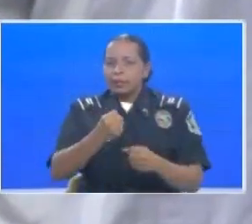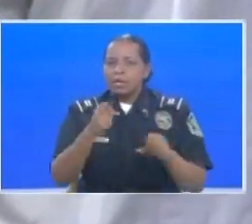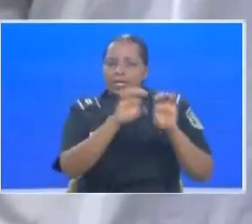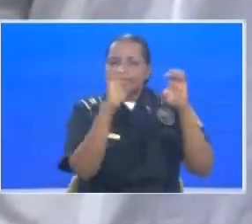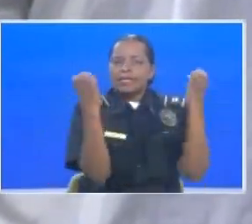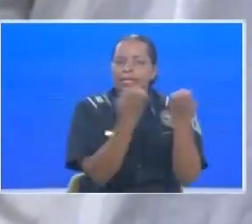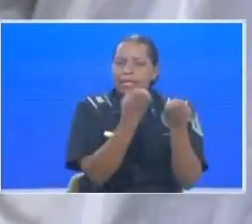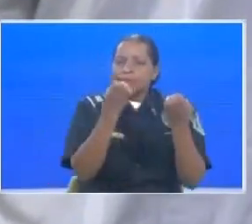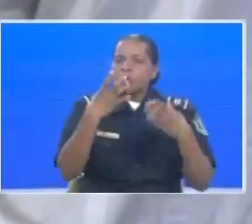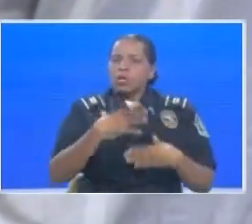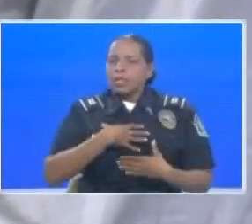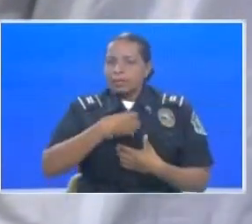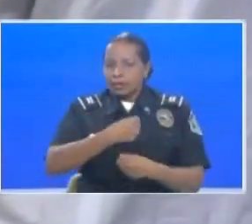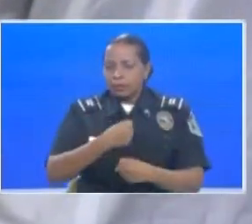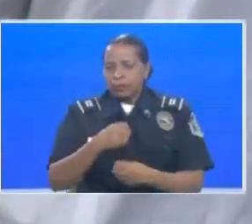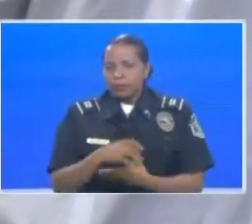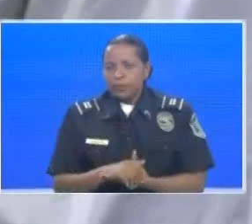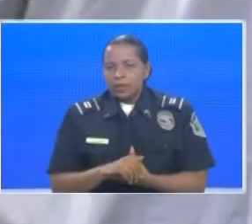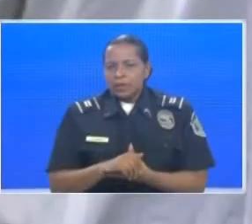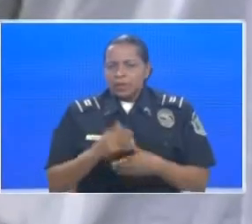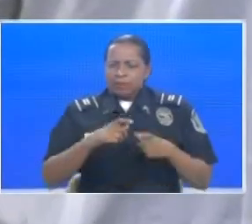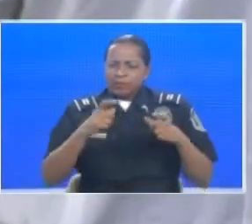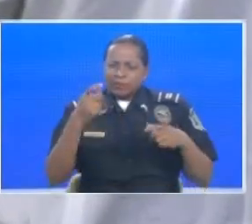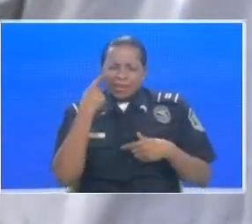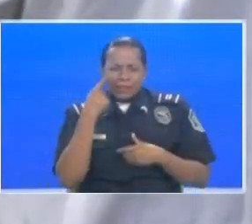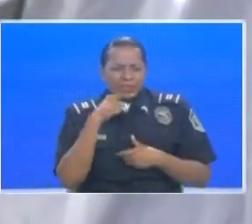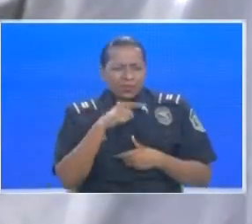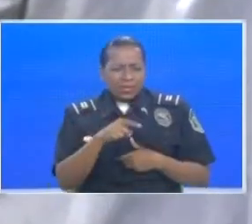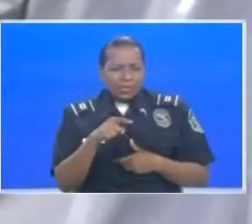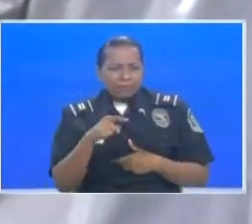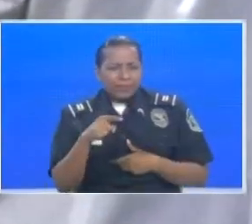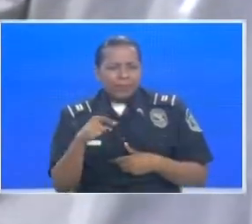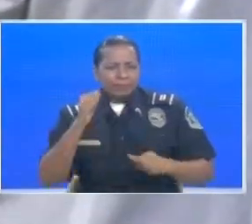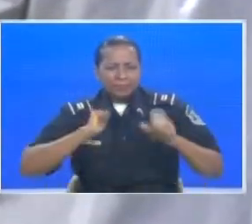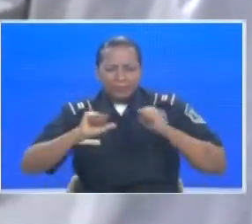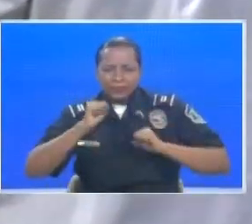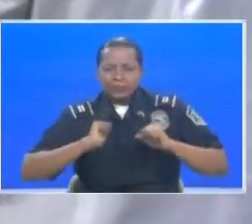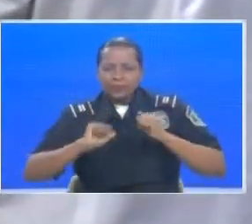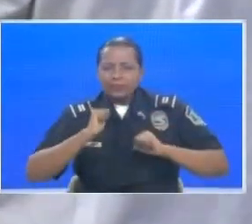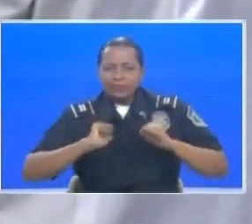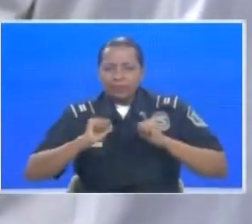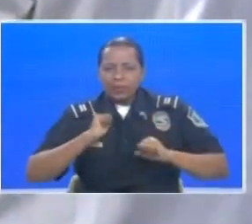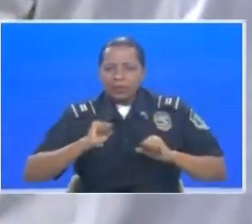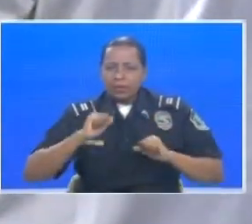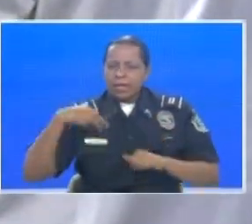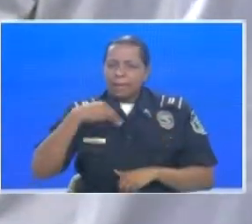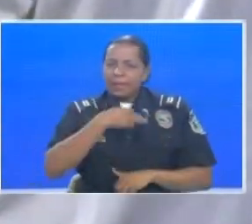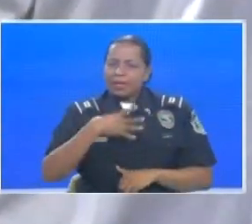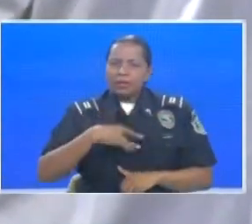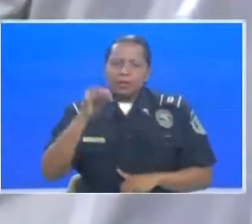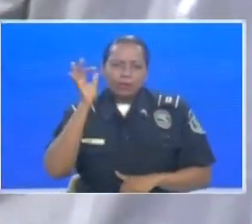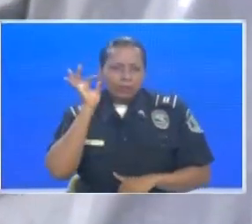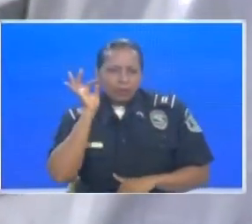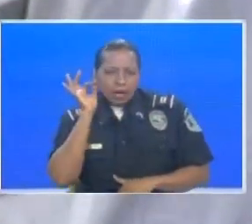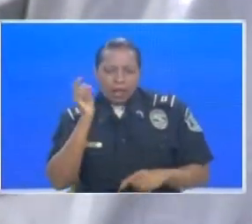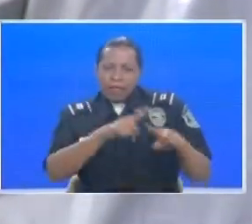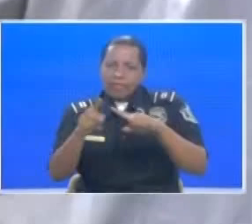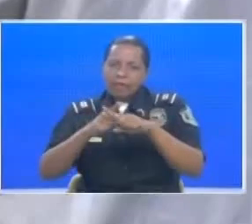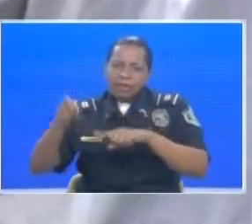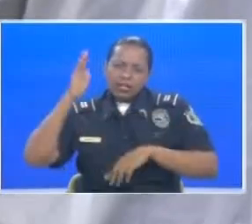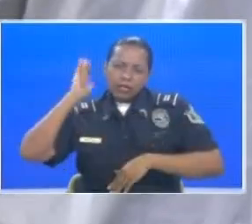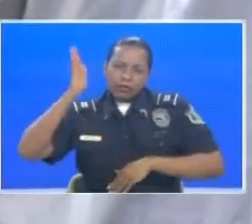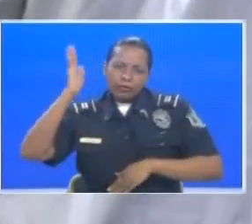de salud, que la mayoría de las veces ustedes ven a la ministra Turner en las conferencias de